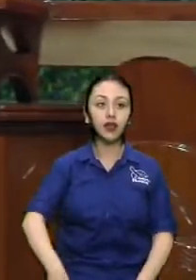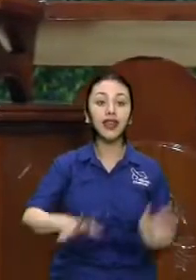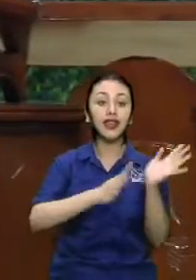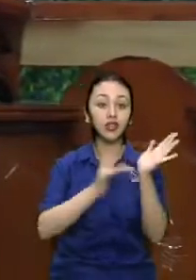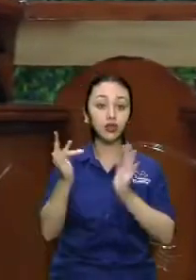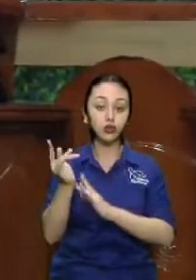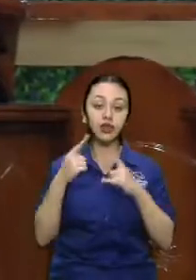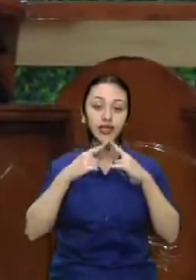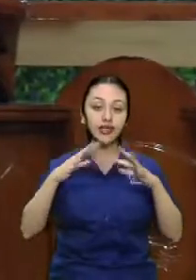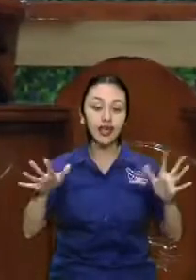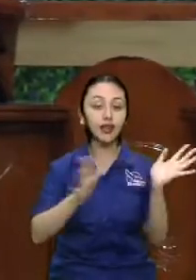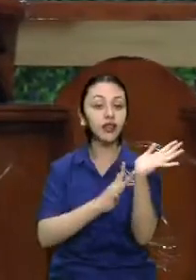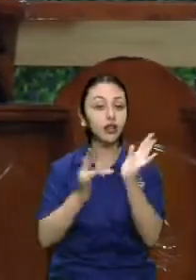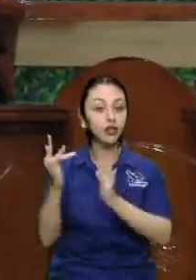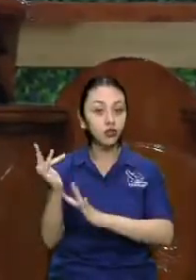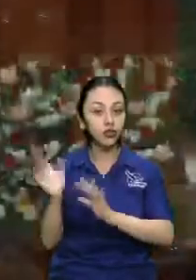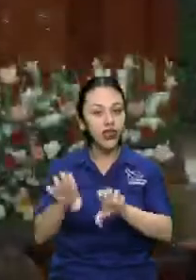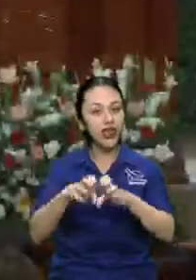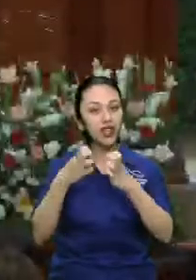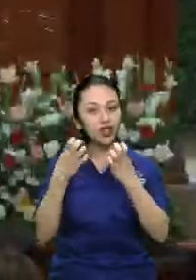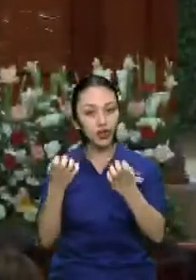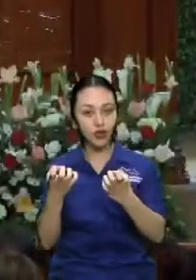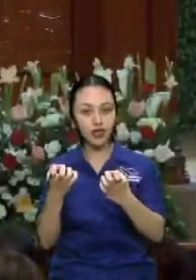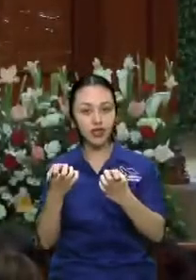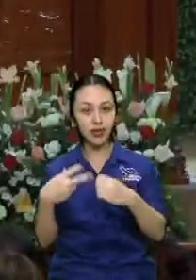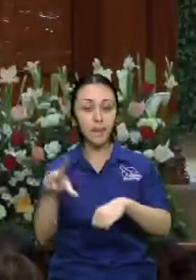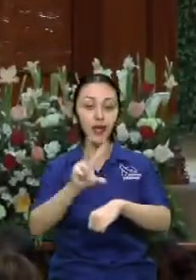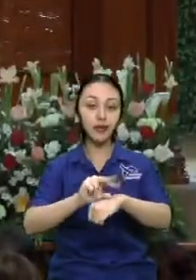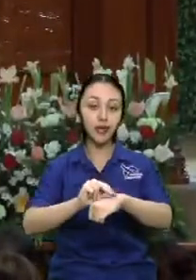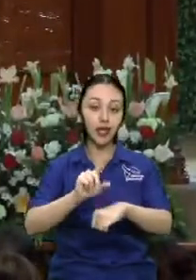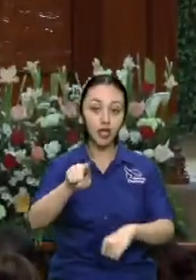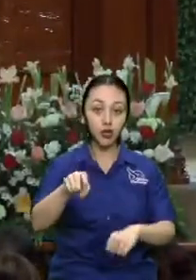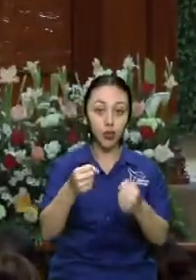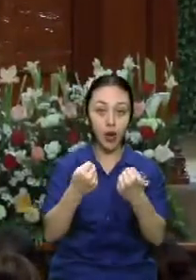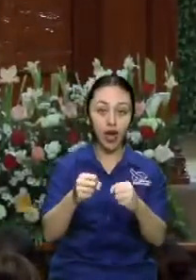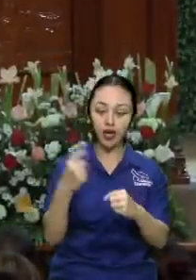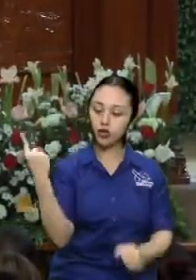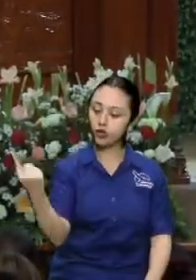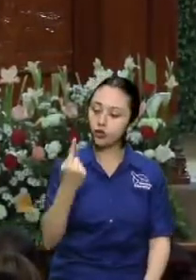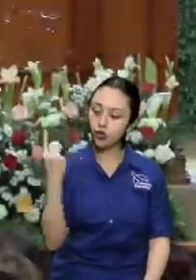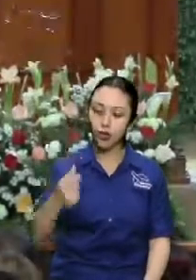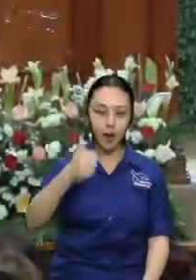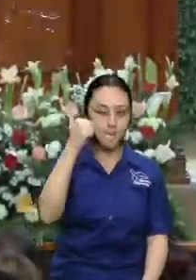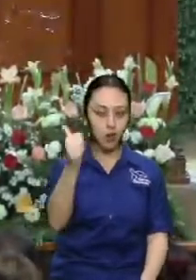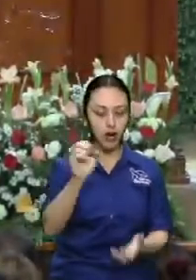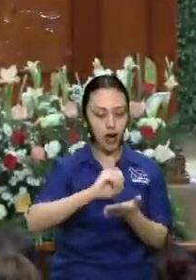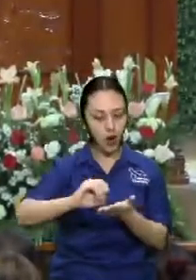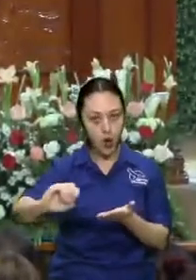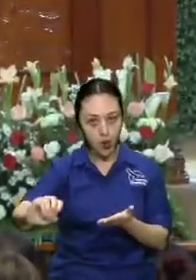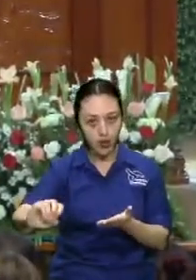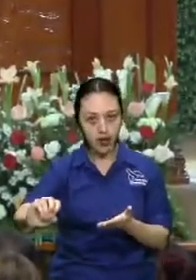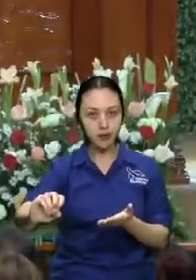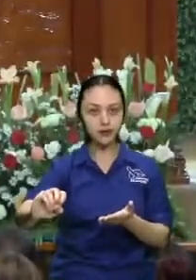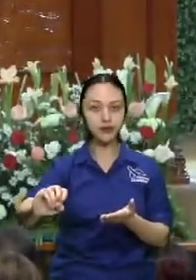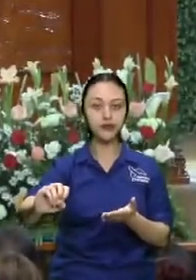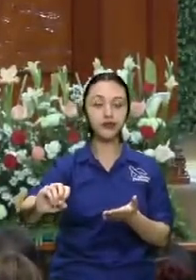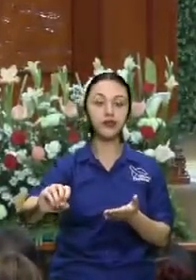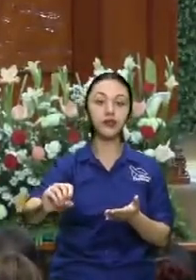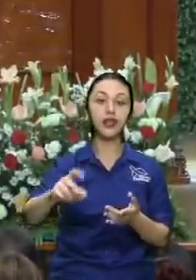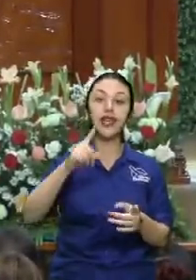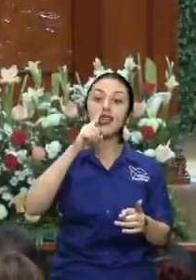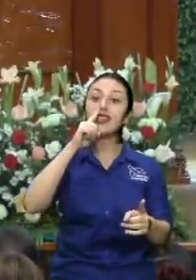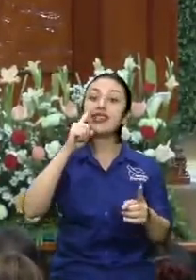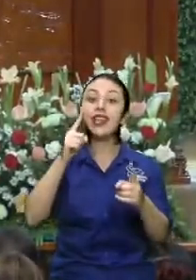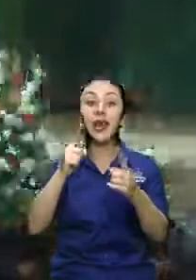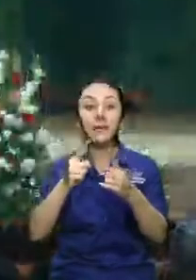de Cristo, entonces la sangre te hace apto para toda buena obra. Y si además de eso, aleluya, le